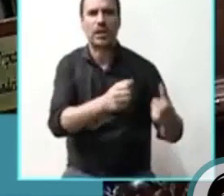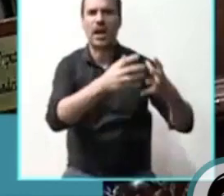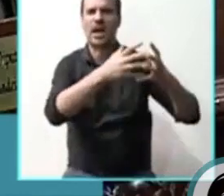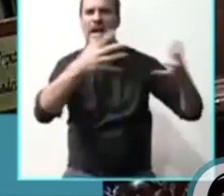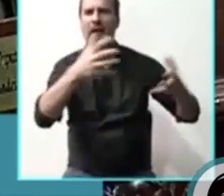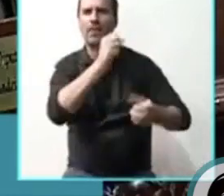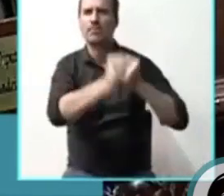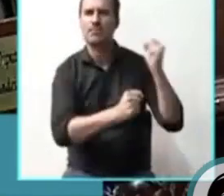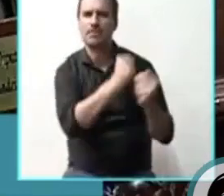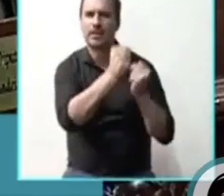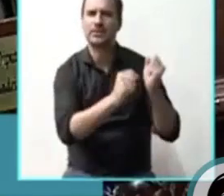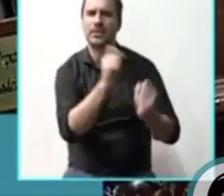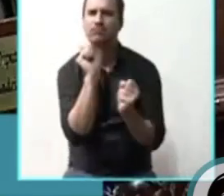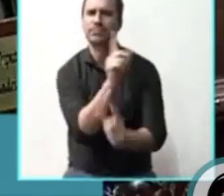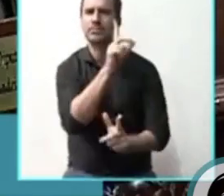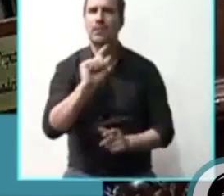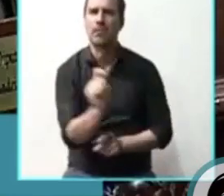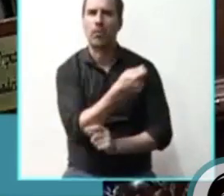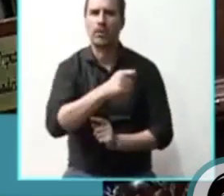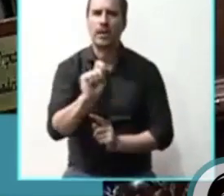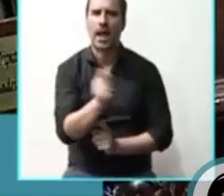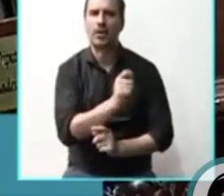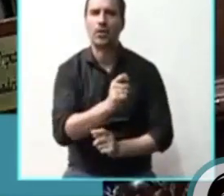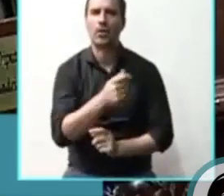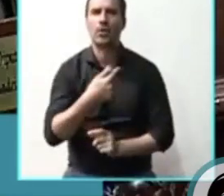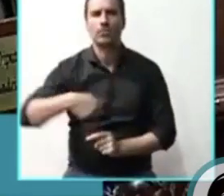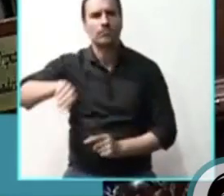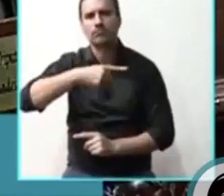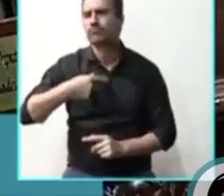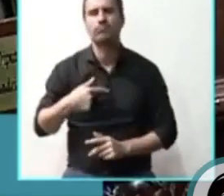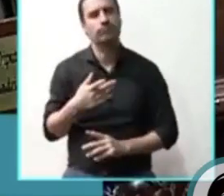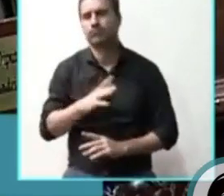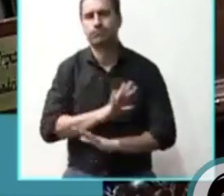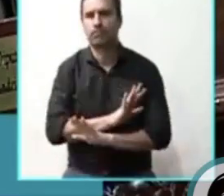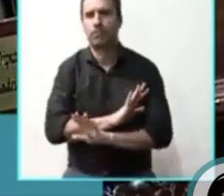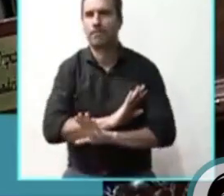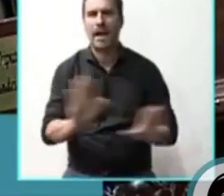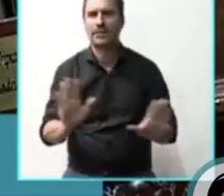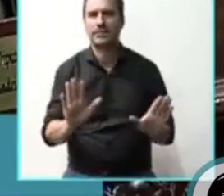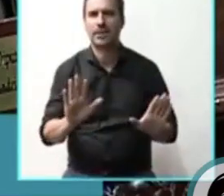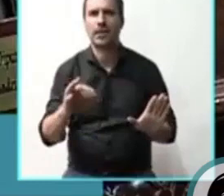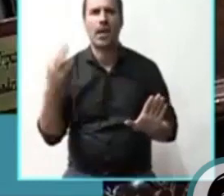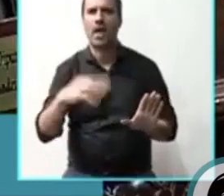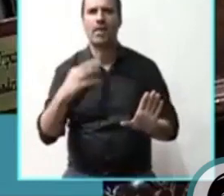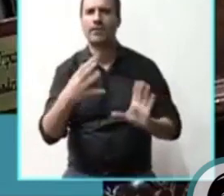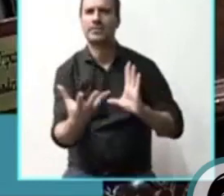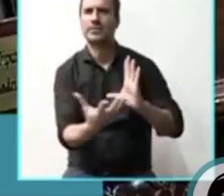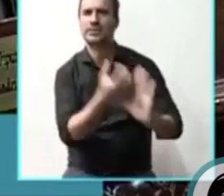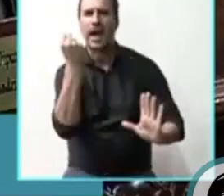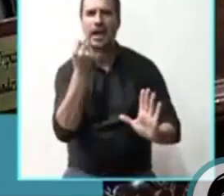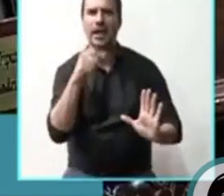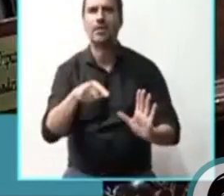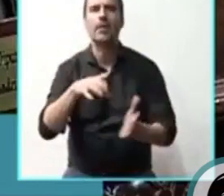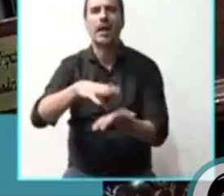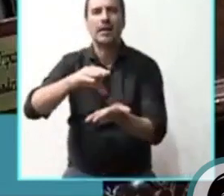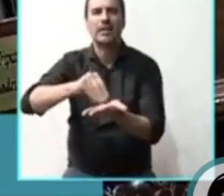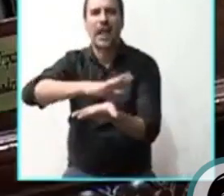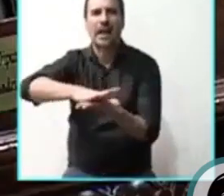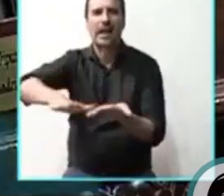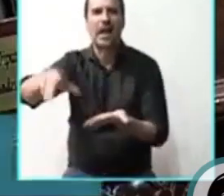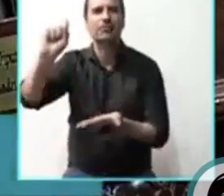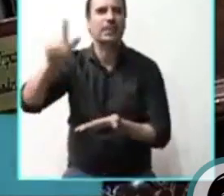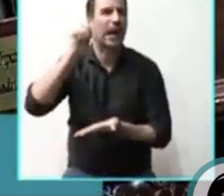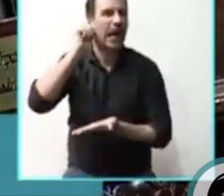inmobiliarios decimos basta expropiación ya de las tierras de gernika que sean de utilidad pública